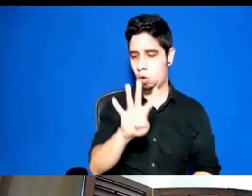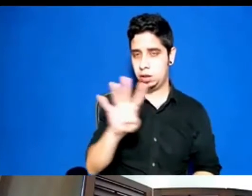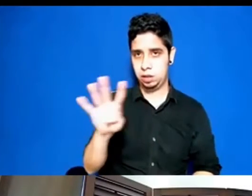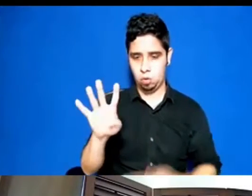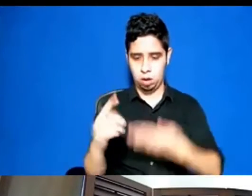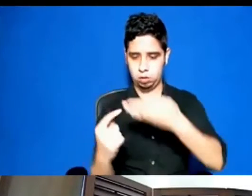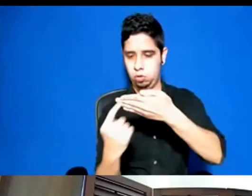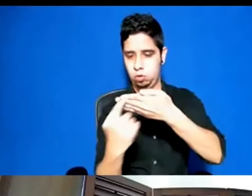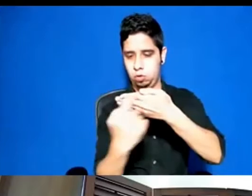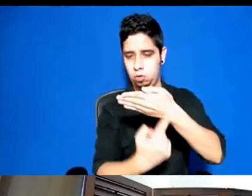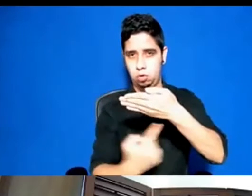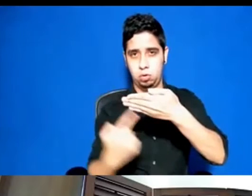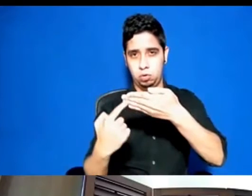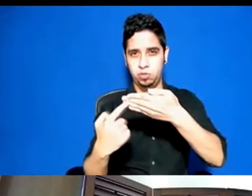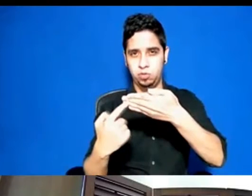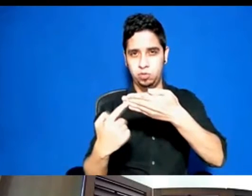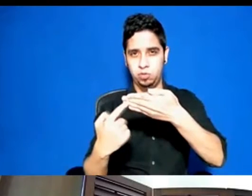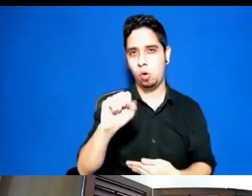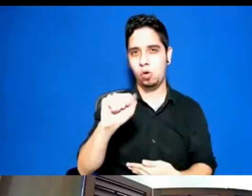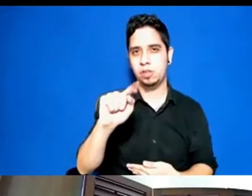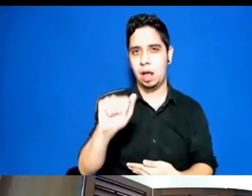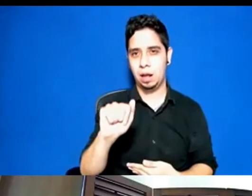costeros. Ajá. Y de esos,